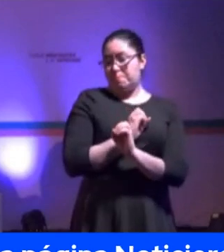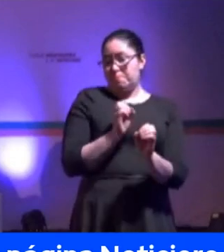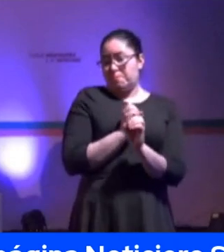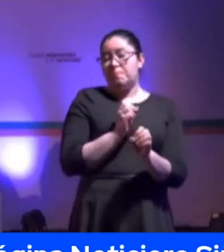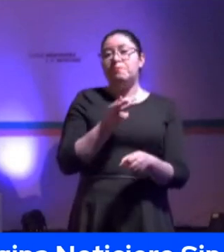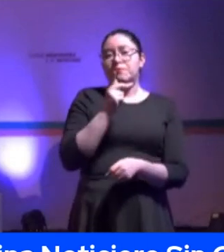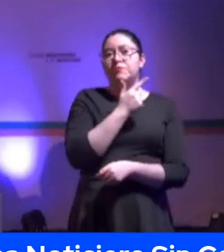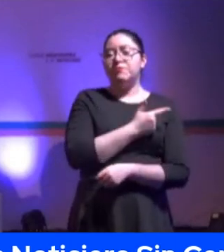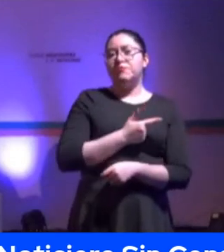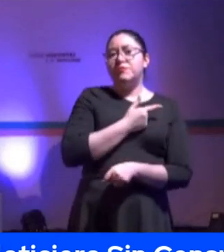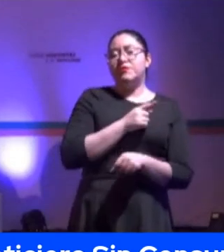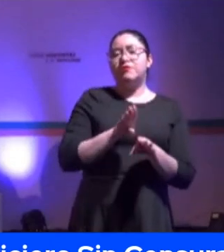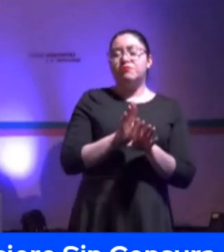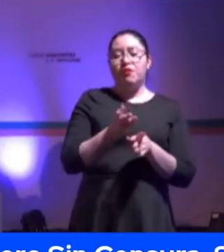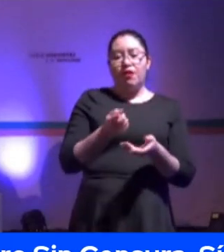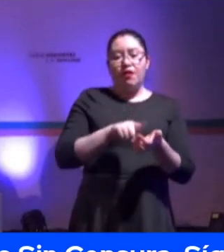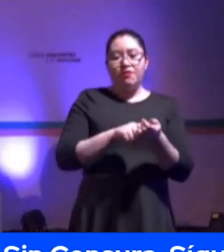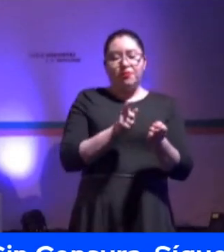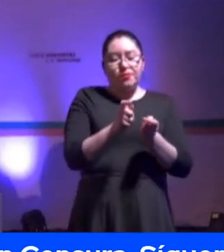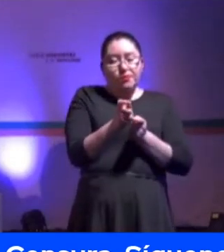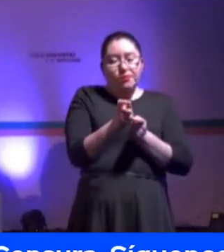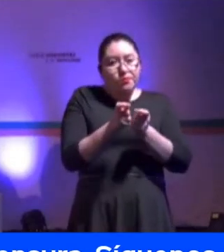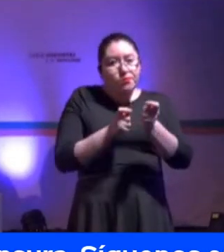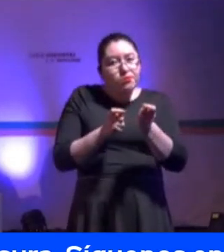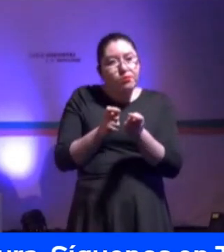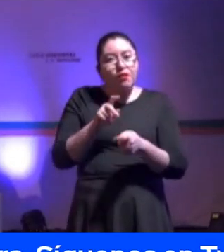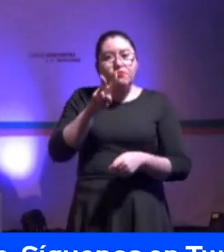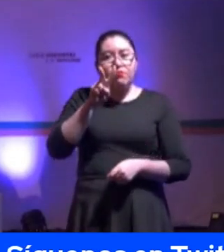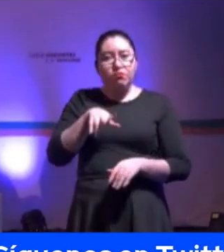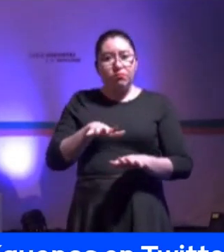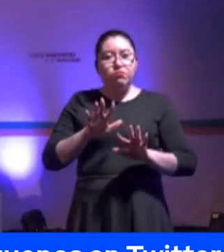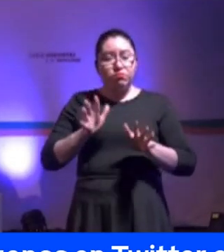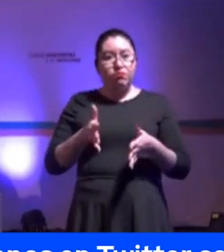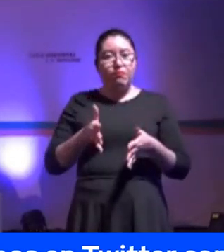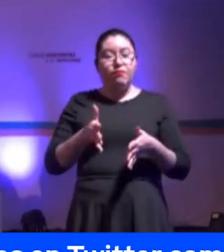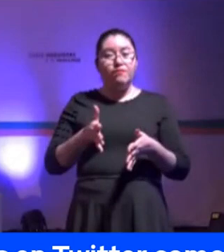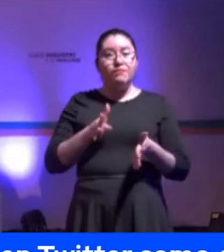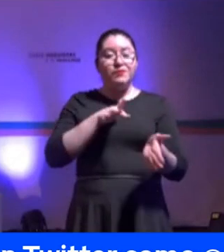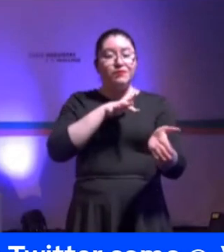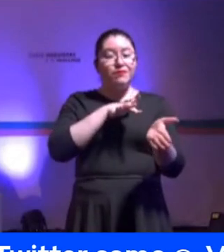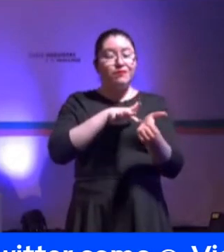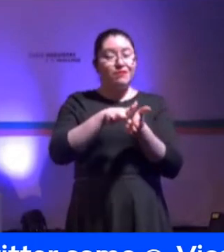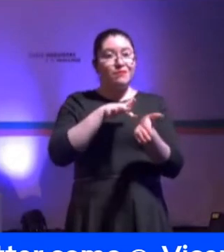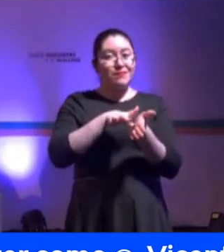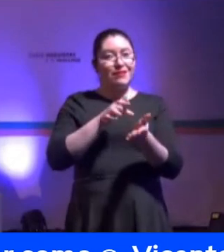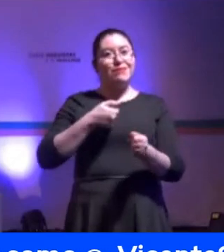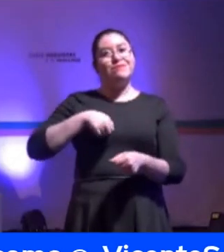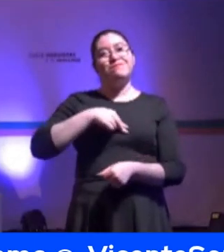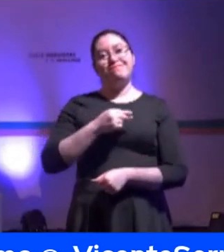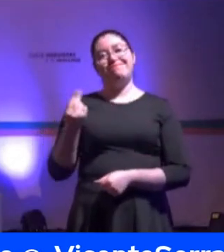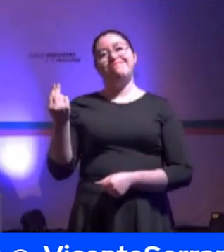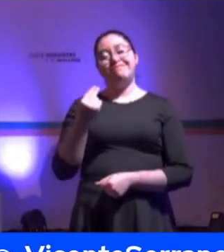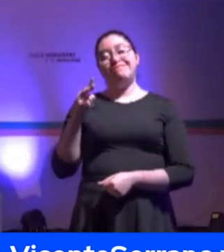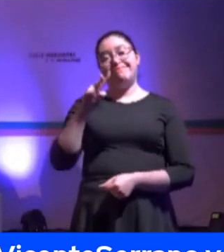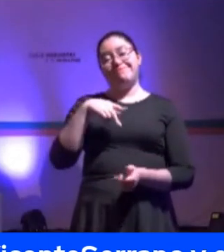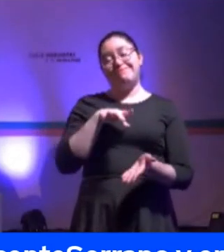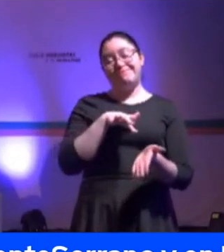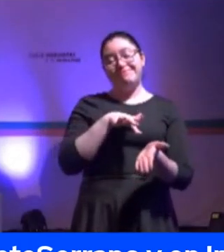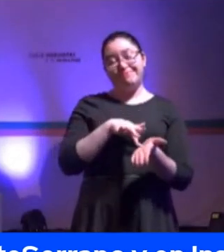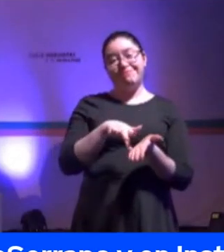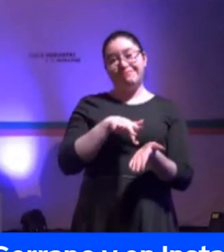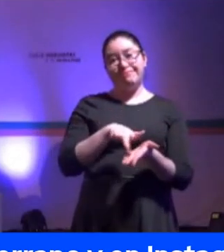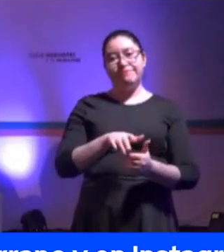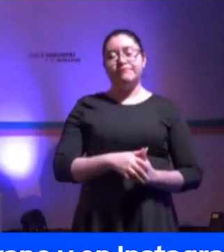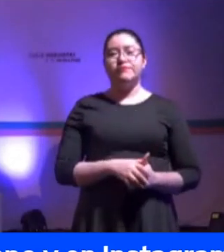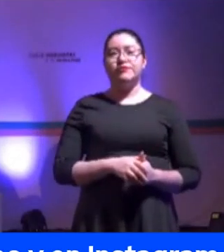es que se han ido moderando de una buena manera, ¿verdad?, apoyando porque es lo que necesitamos los ciudadanos. Y yo quisiera